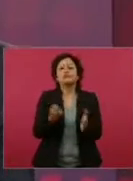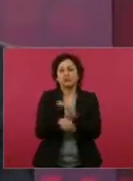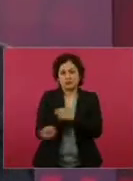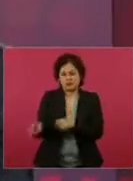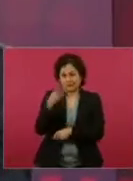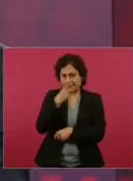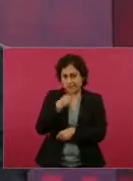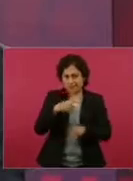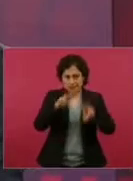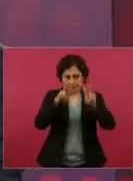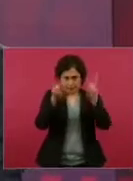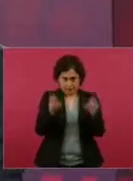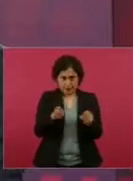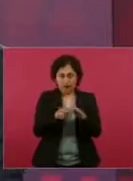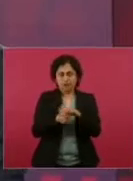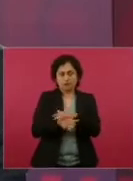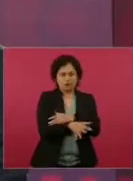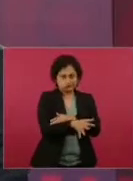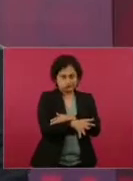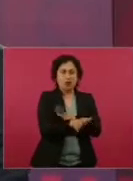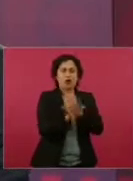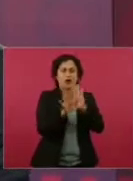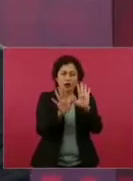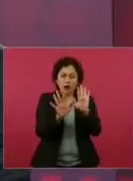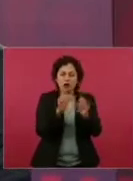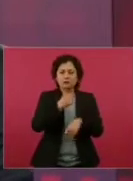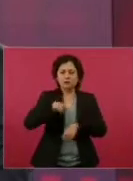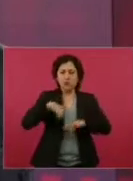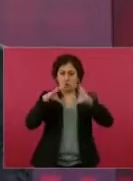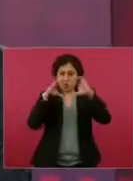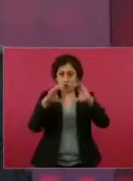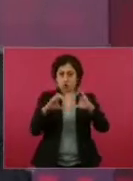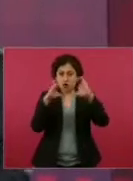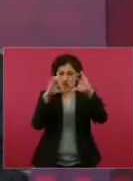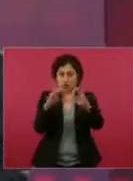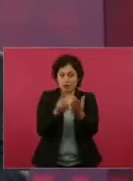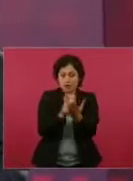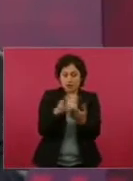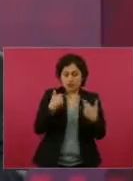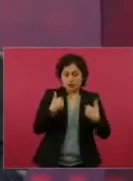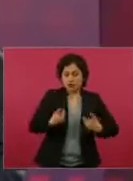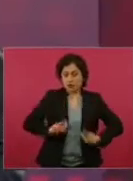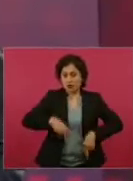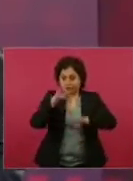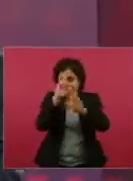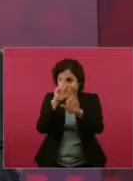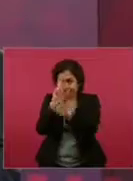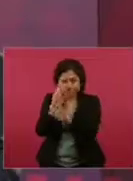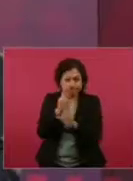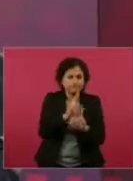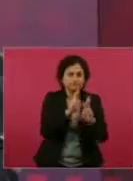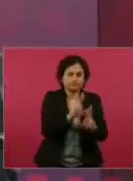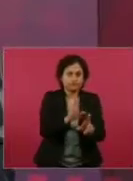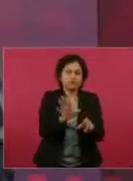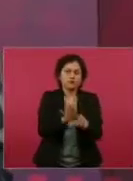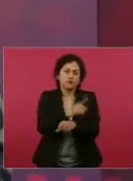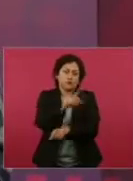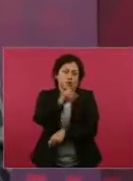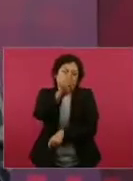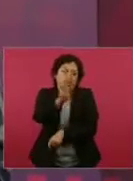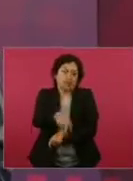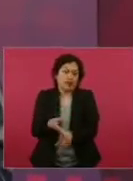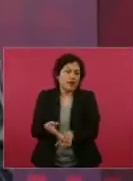evitando violaciones de derechos humanos, como antes, porque esto se olvida.